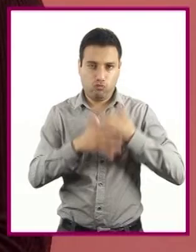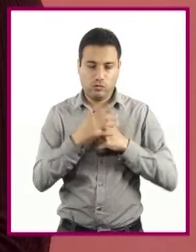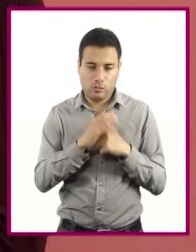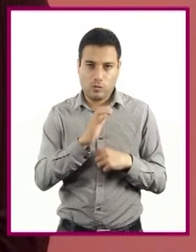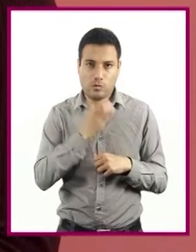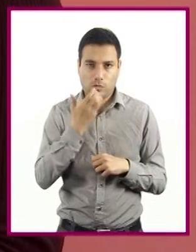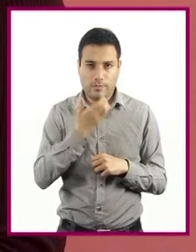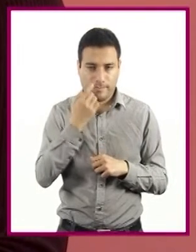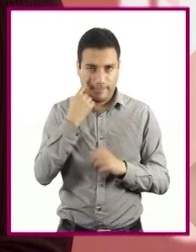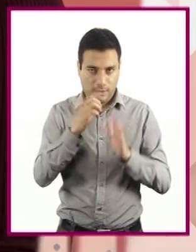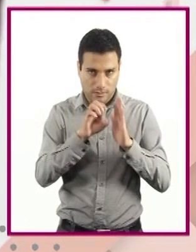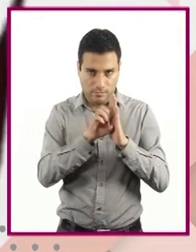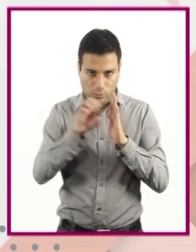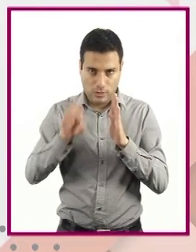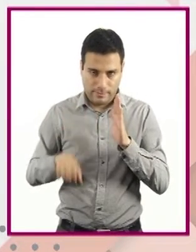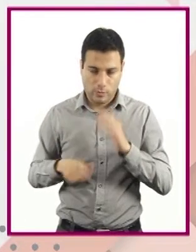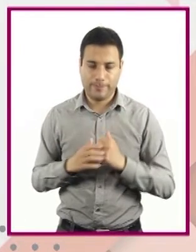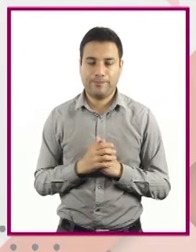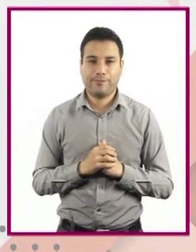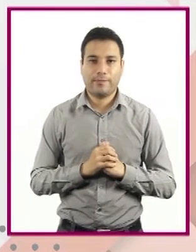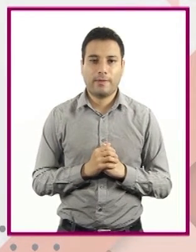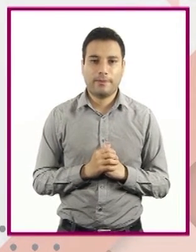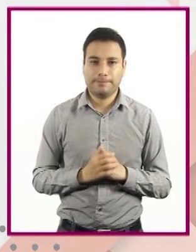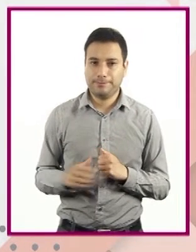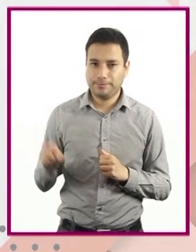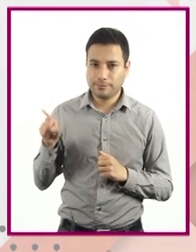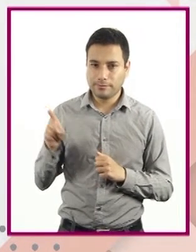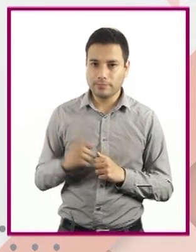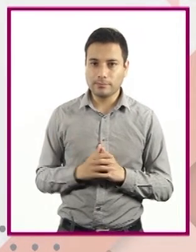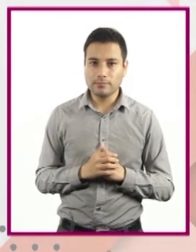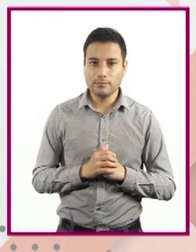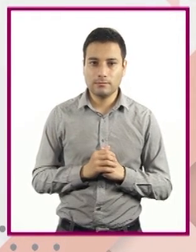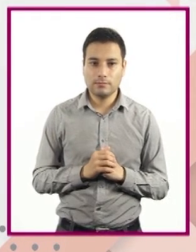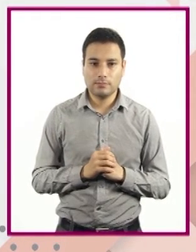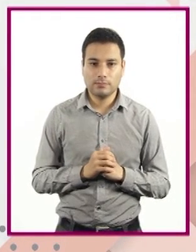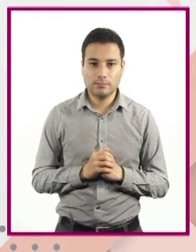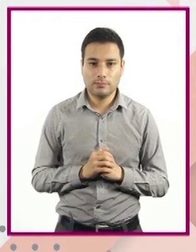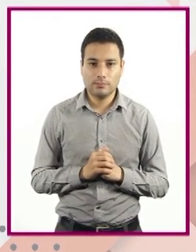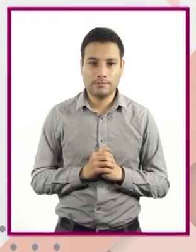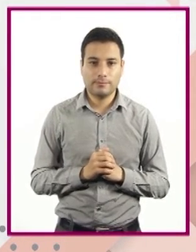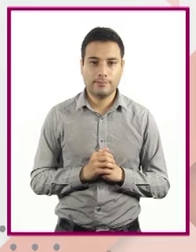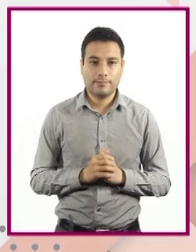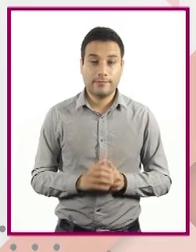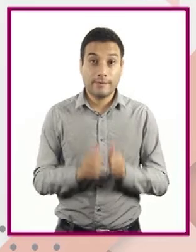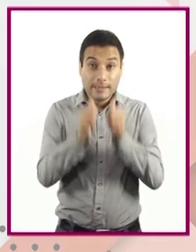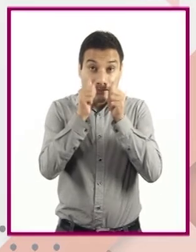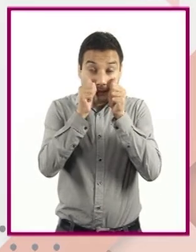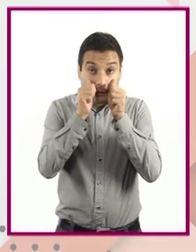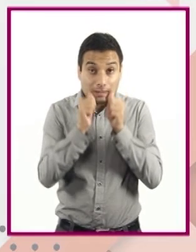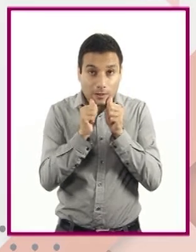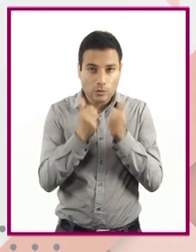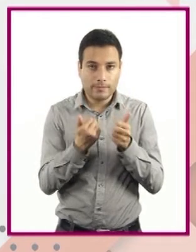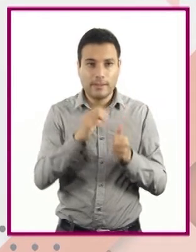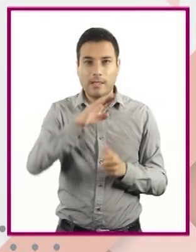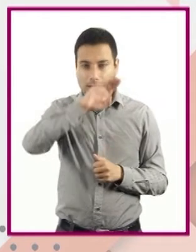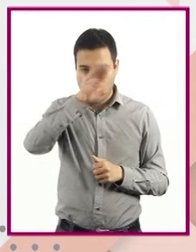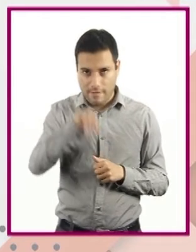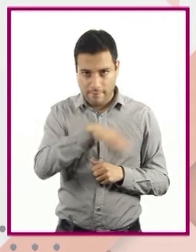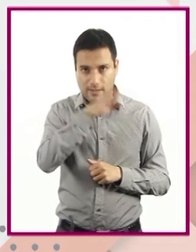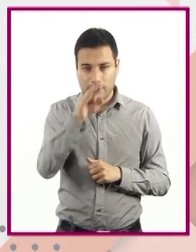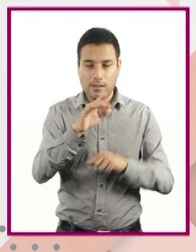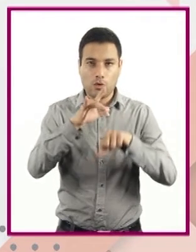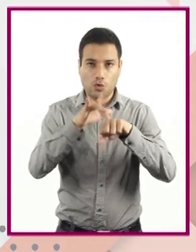Un ejemplo es el famoso proverbio Xia zi mo xiang, los ciegos palpando al elefante. Proviene